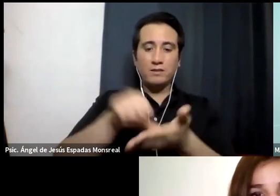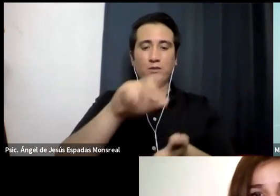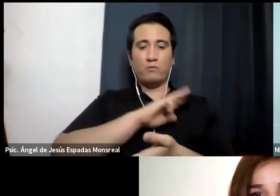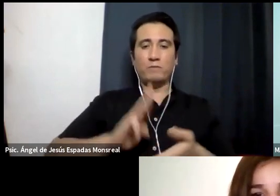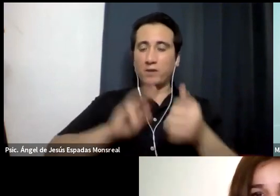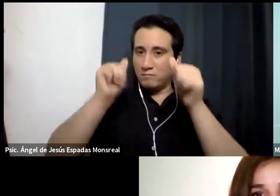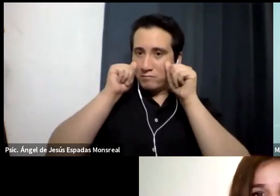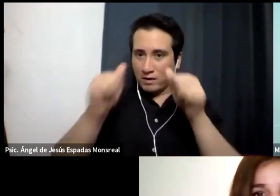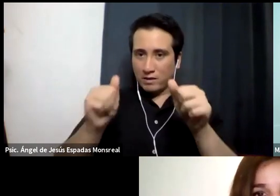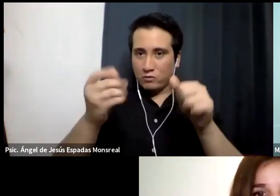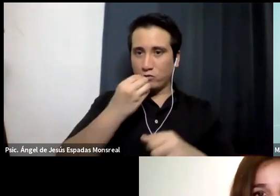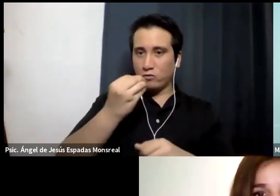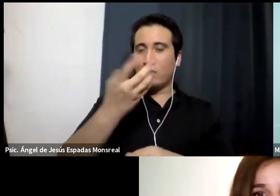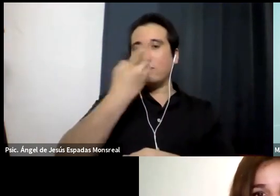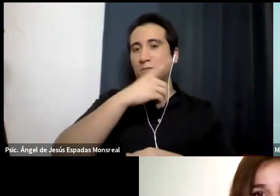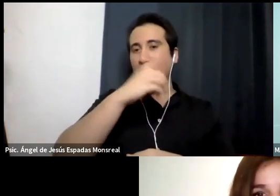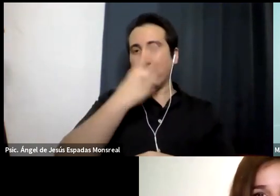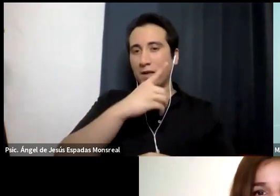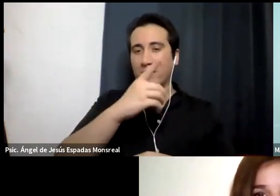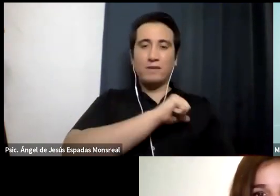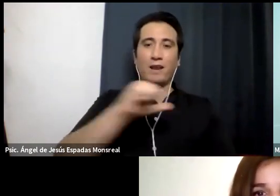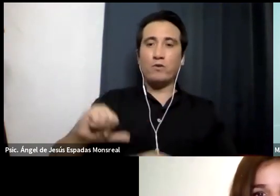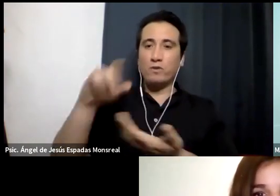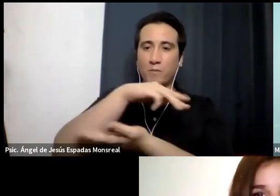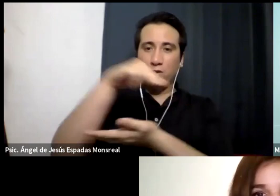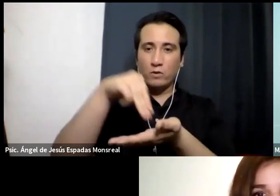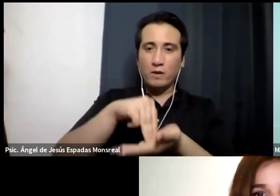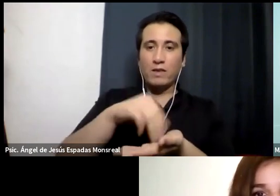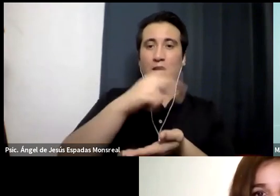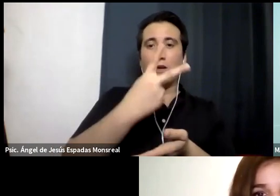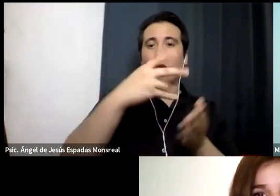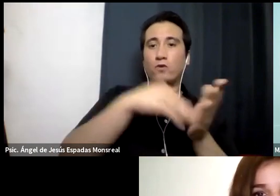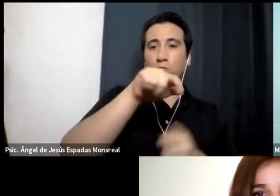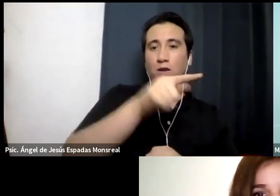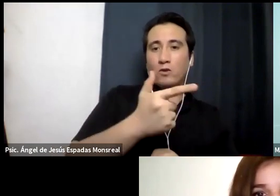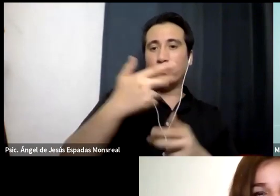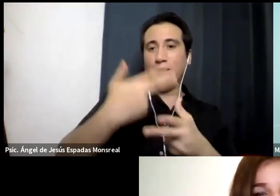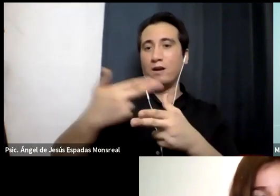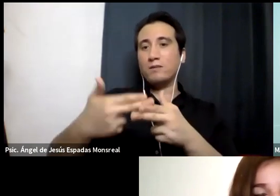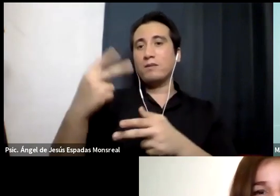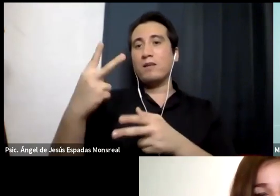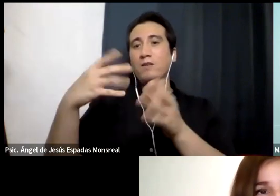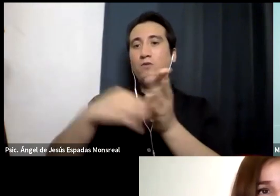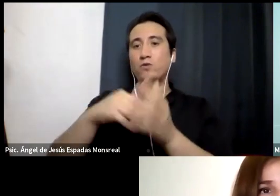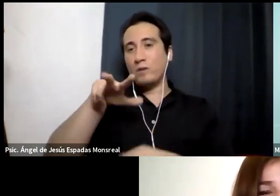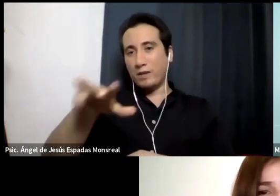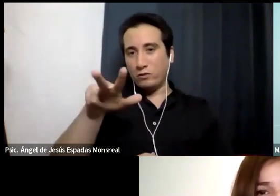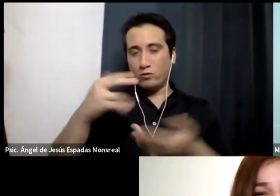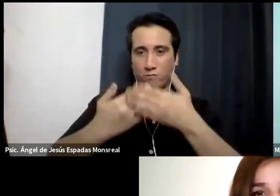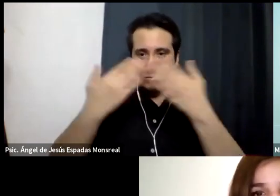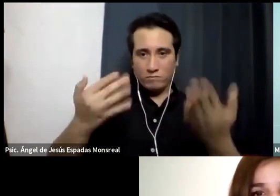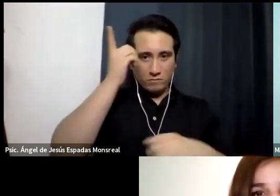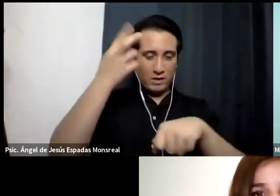Atención Nutricional y Diabetes del Ayuntamiento de Mérida de 2012 a 2018. Actualmente directora de